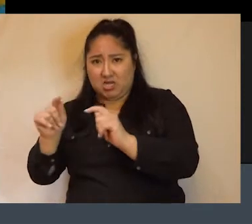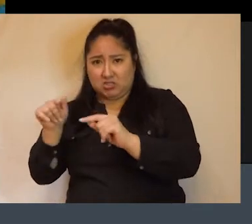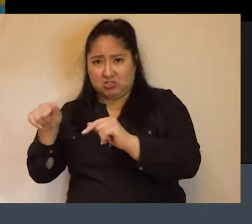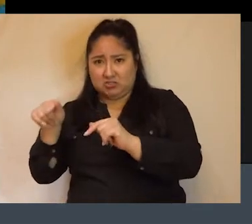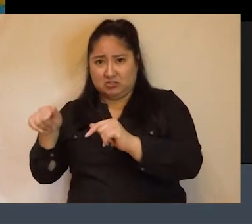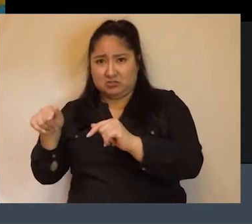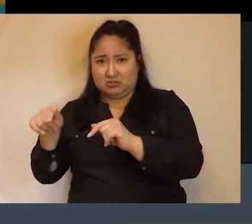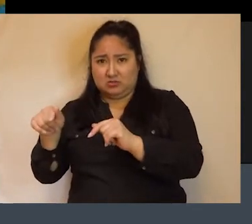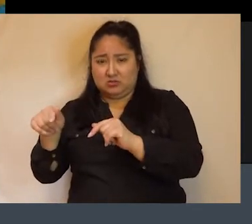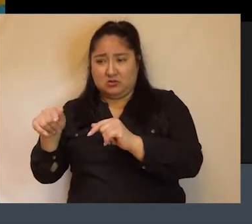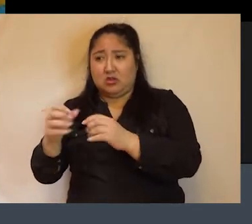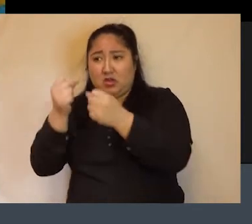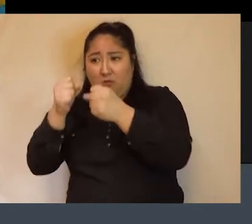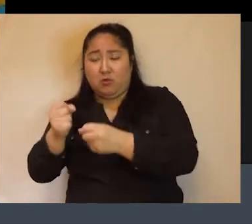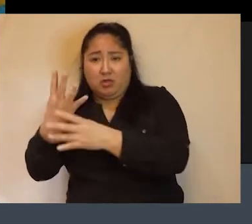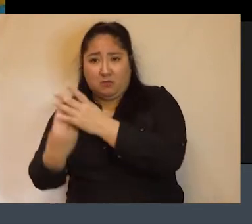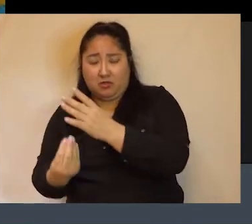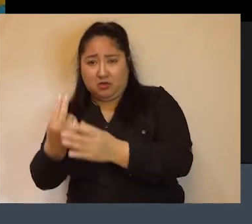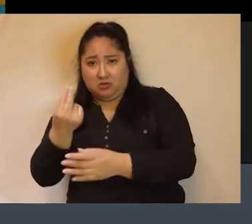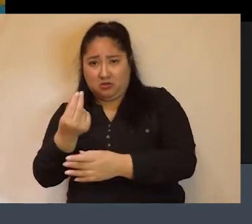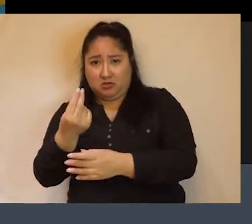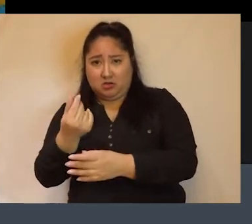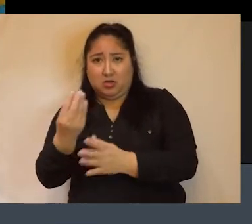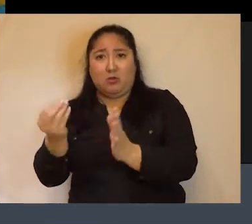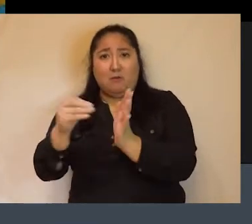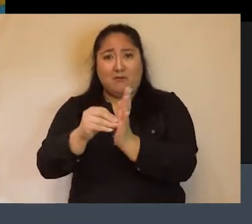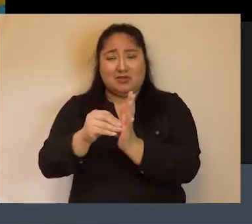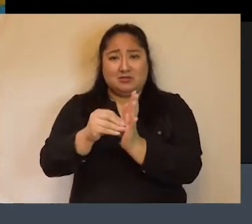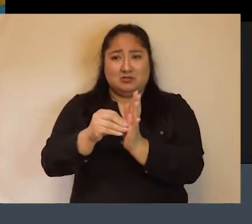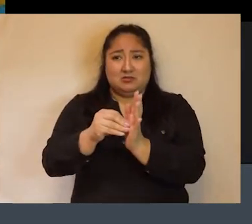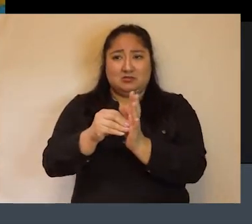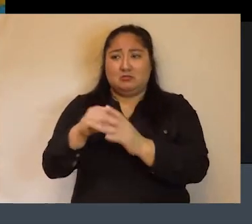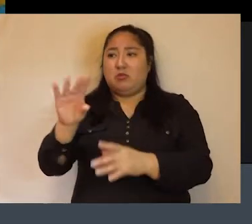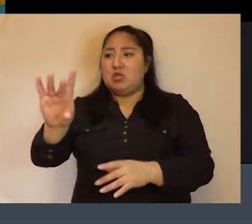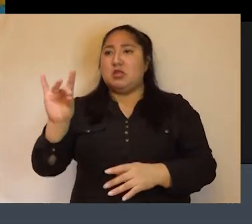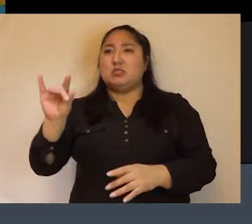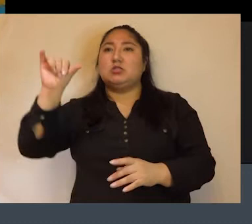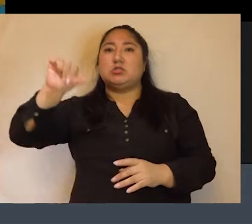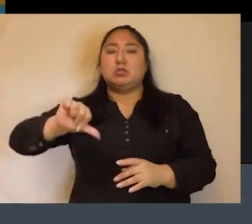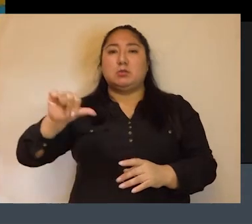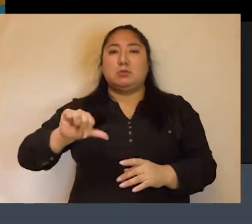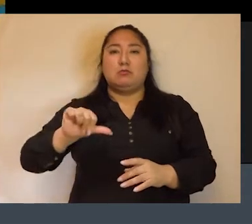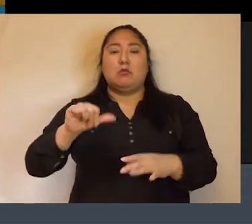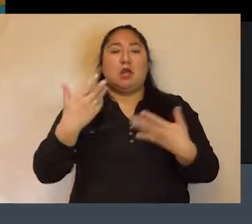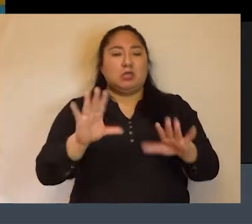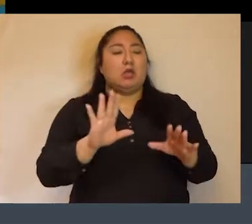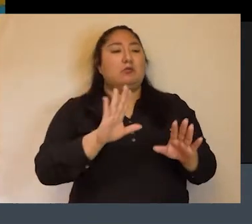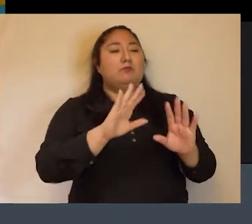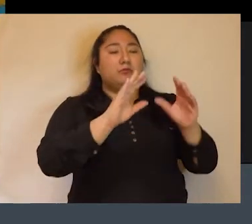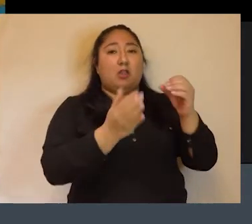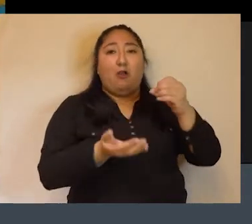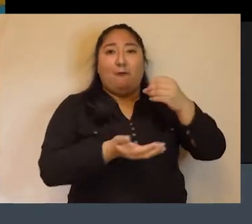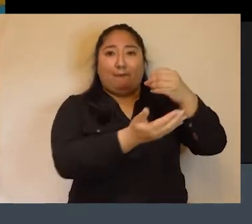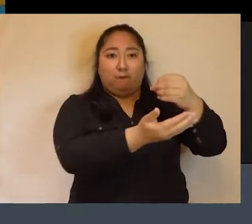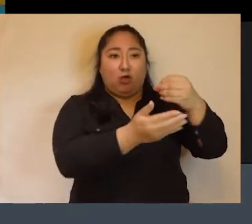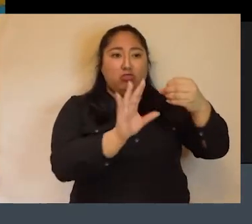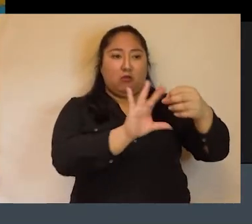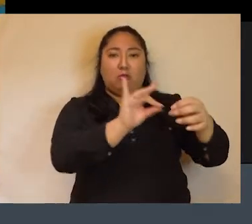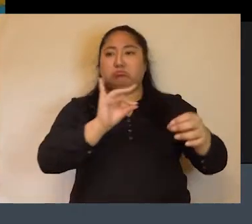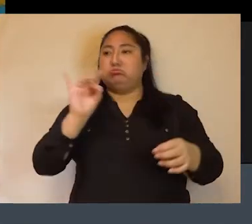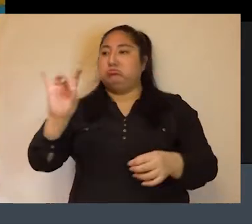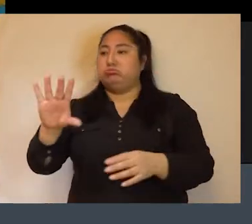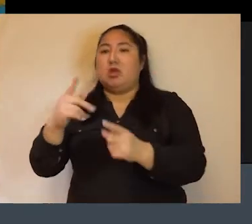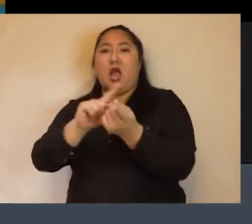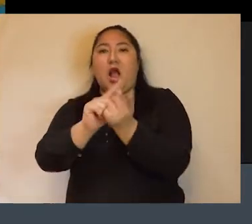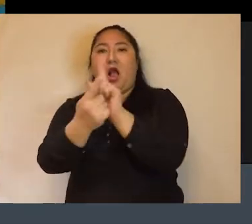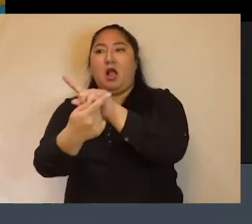de alto riesgo, no debiendo estarlo, y que además toman las peores decisiones. Se salen de esos fondos de alto riesgo